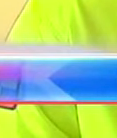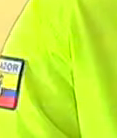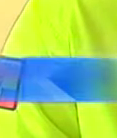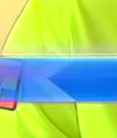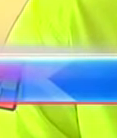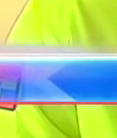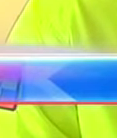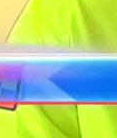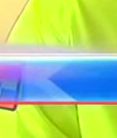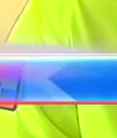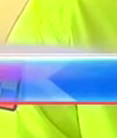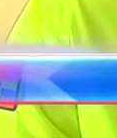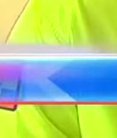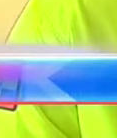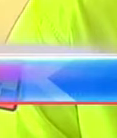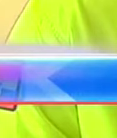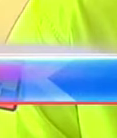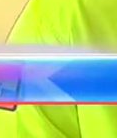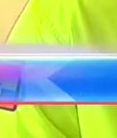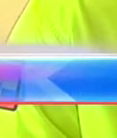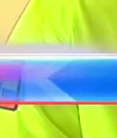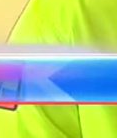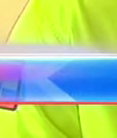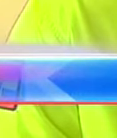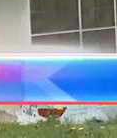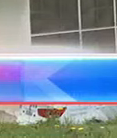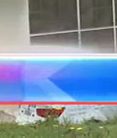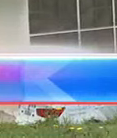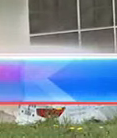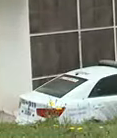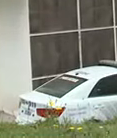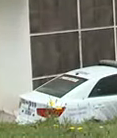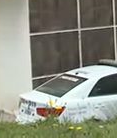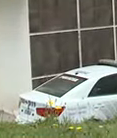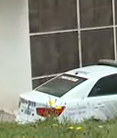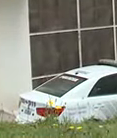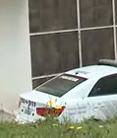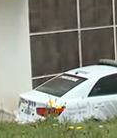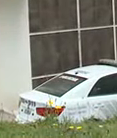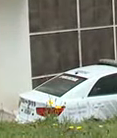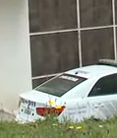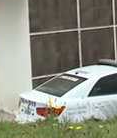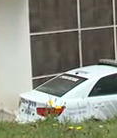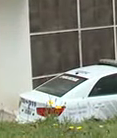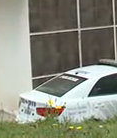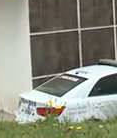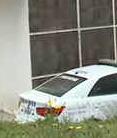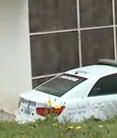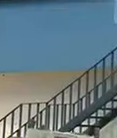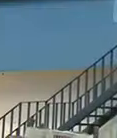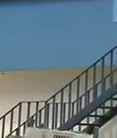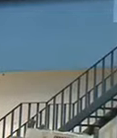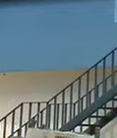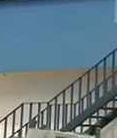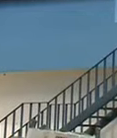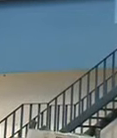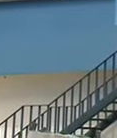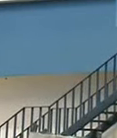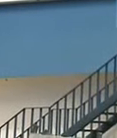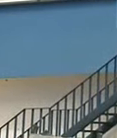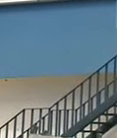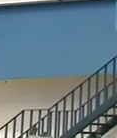ya la disposición fiscal para la práctica de las autopsias médico-legales. Un hecho triste que enluta a 2 familias, en el medio una hija que perdió al único ser